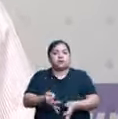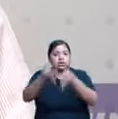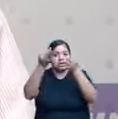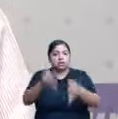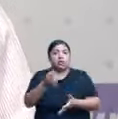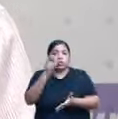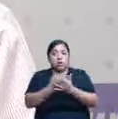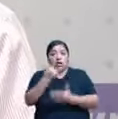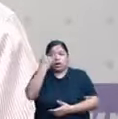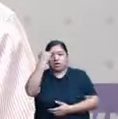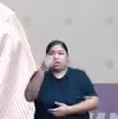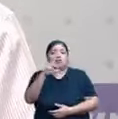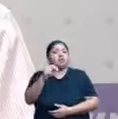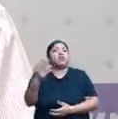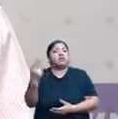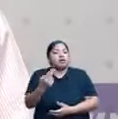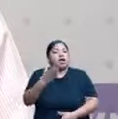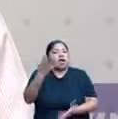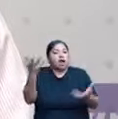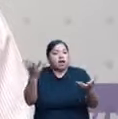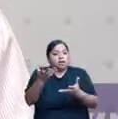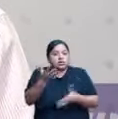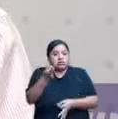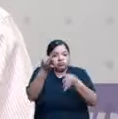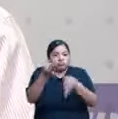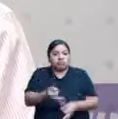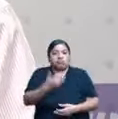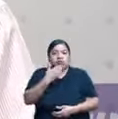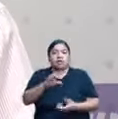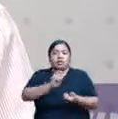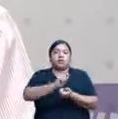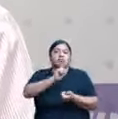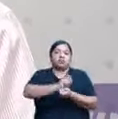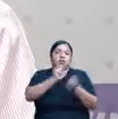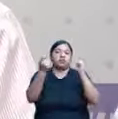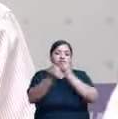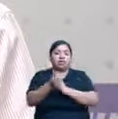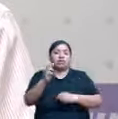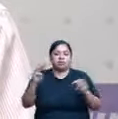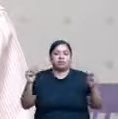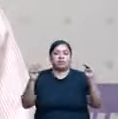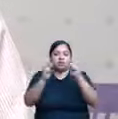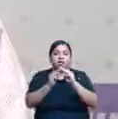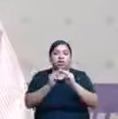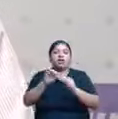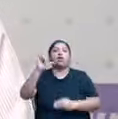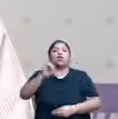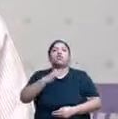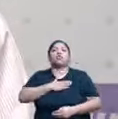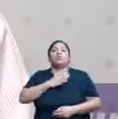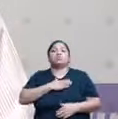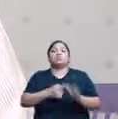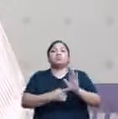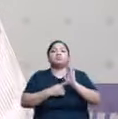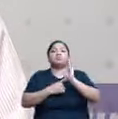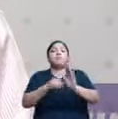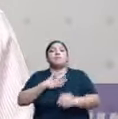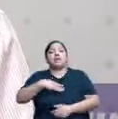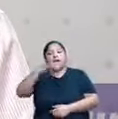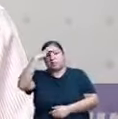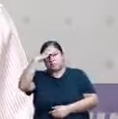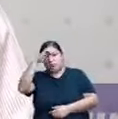ideas, son acciones que pueden transformar la realidad de nuestro municipio. Es por eso que hoy les presento mi experiencia, mis